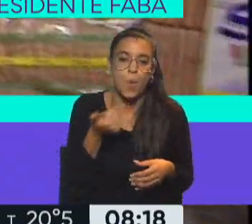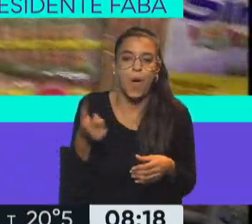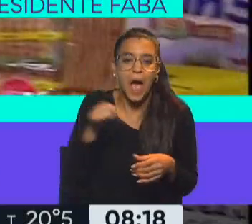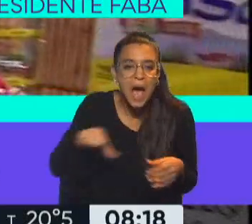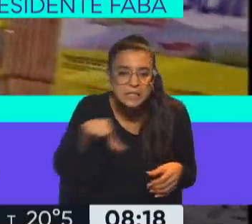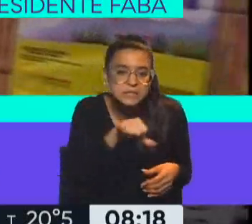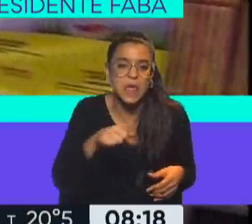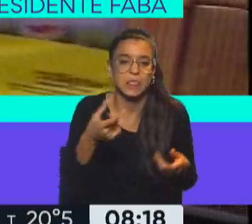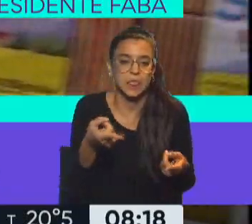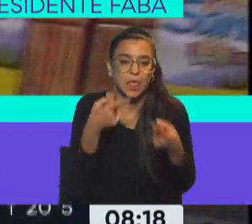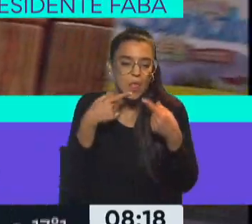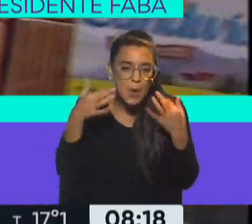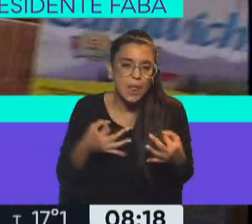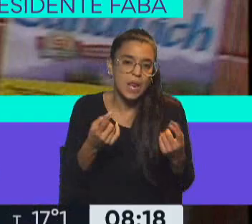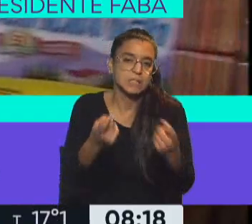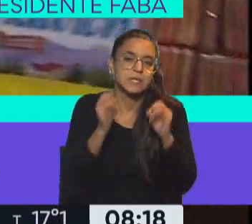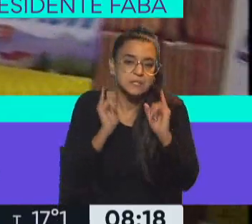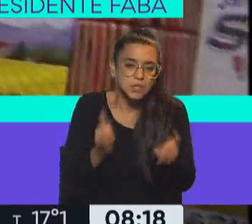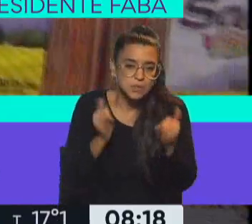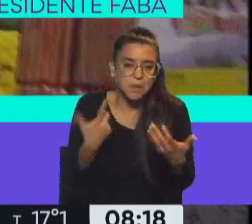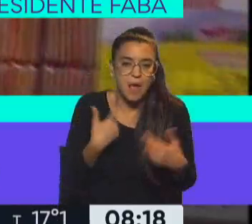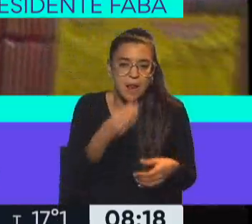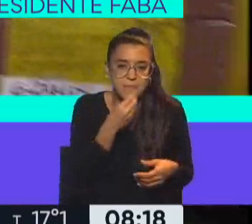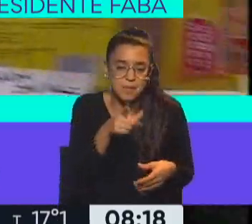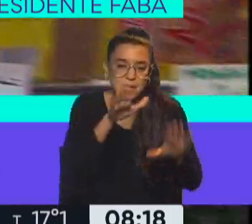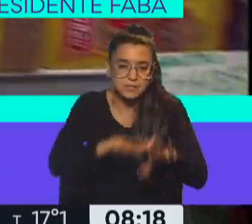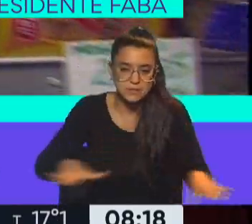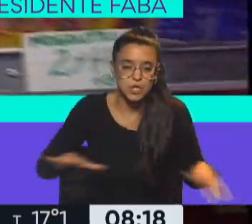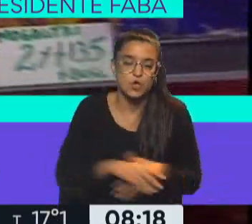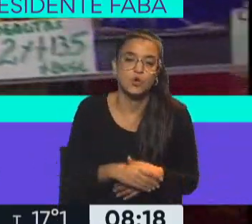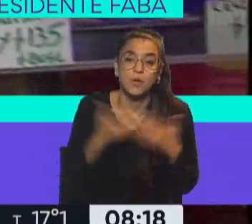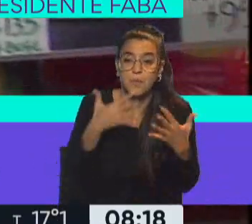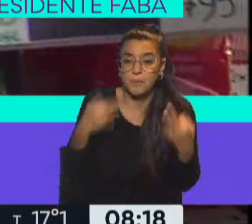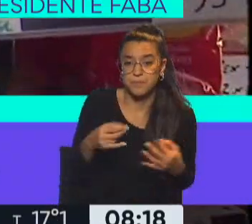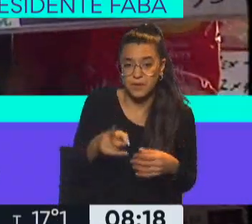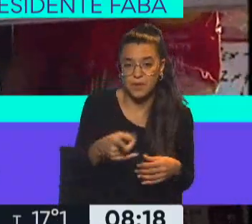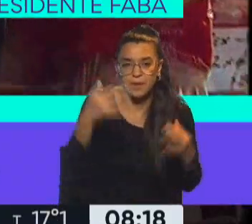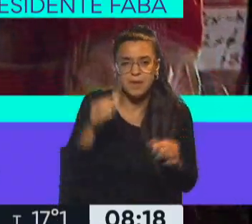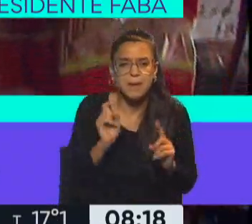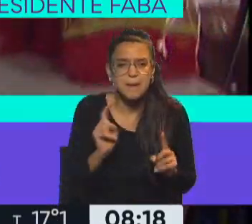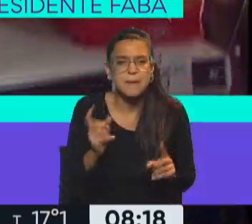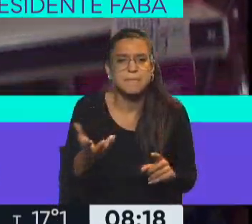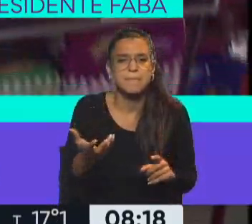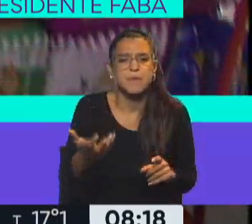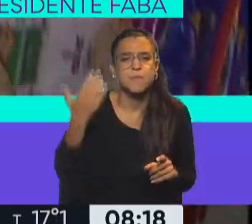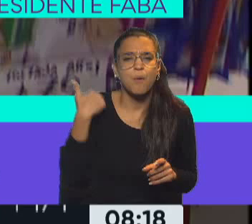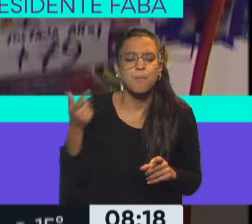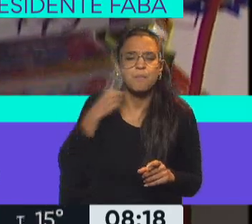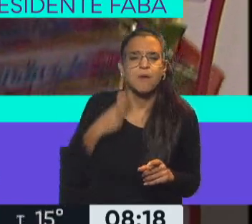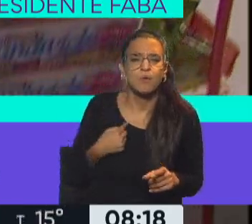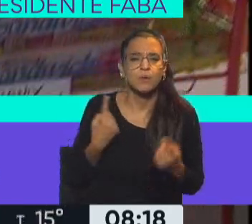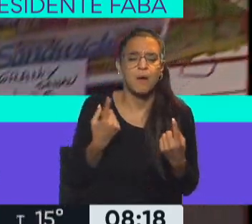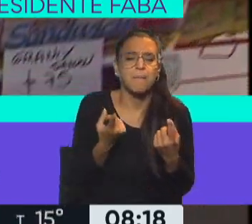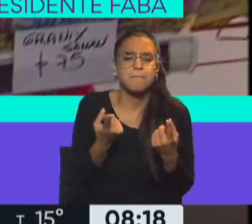las cosas que realmente son necesarias para alimentar a nuestros niños cierto y fíjese que usted hablaba del me preguntaban por el programa